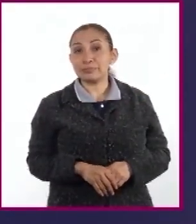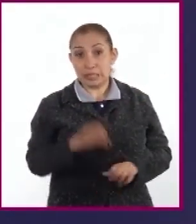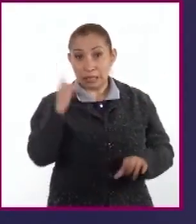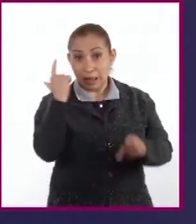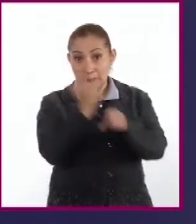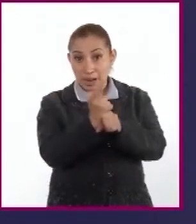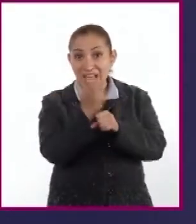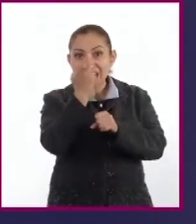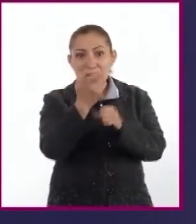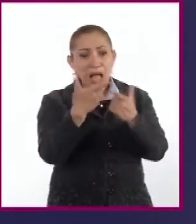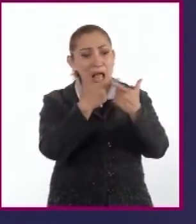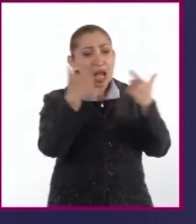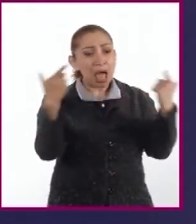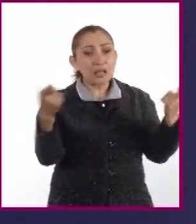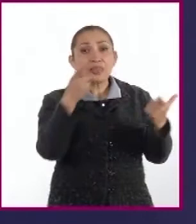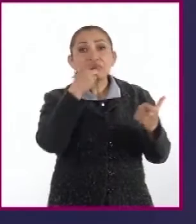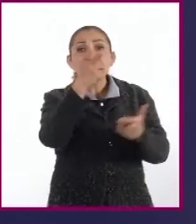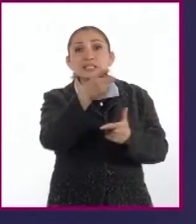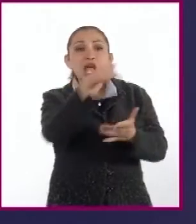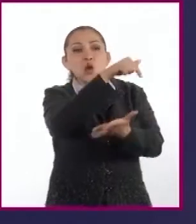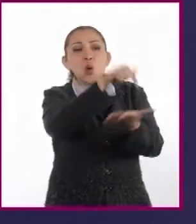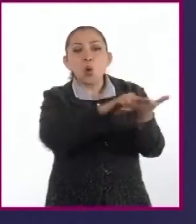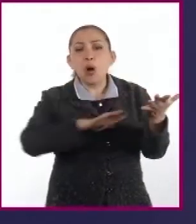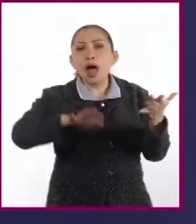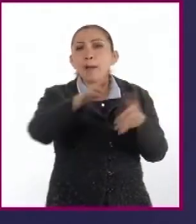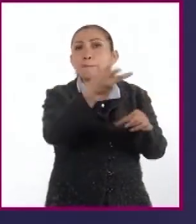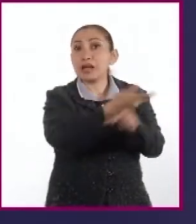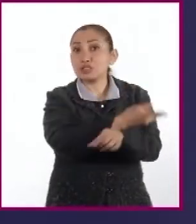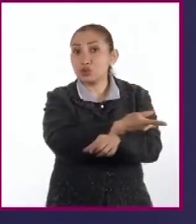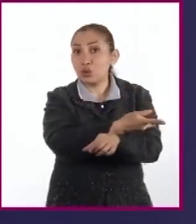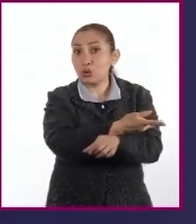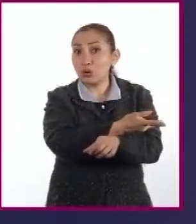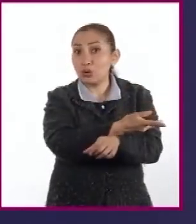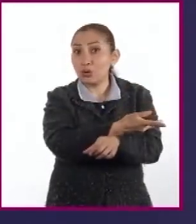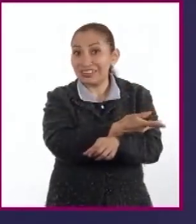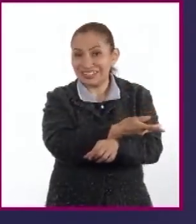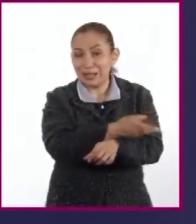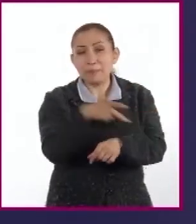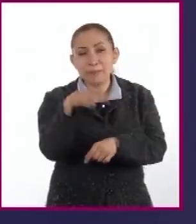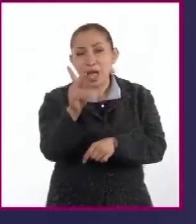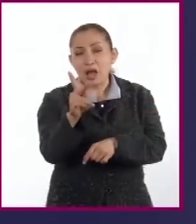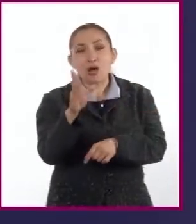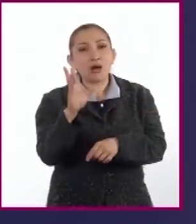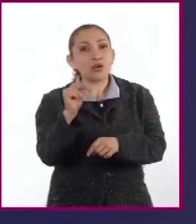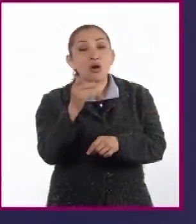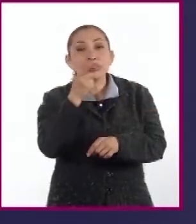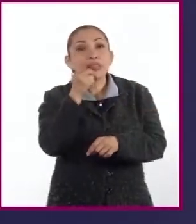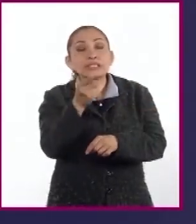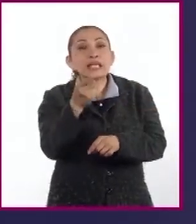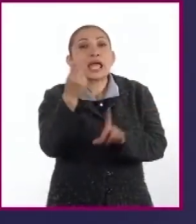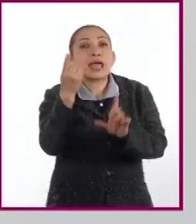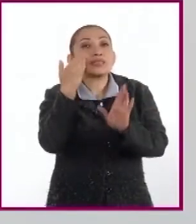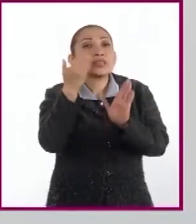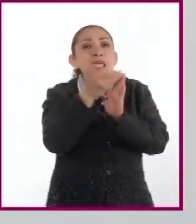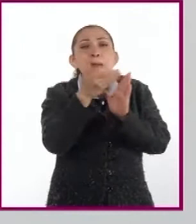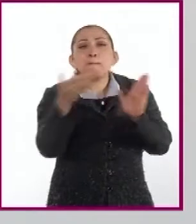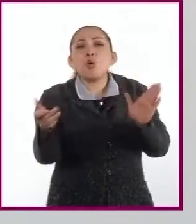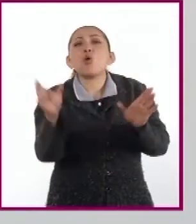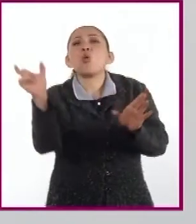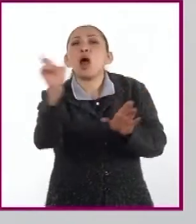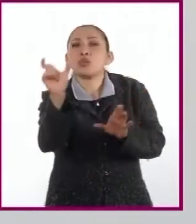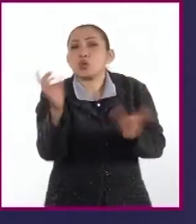¿Notaron que esta leyenda nos menciona el lugar en el que ocurren los hechos? Sin embargo, no nos menciona una época en